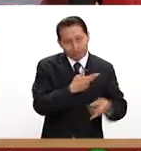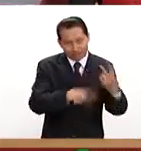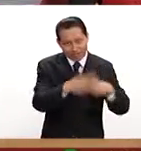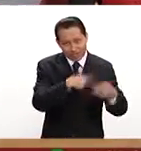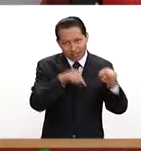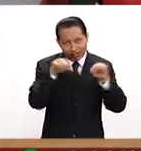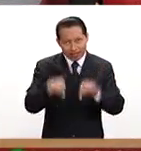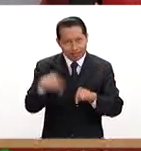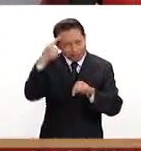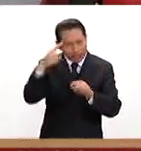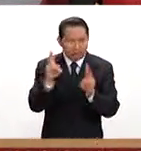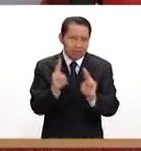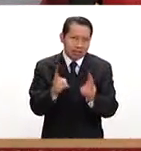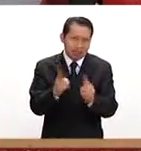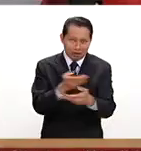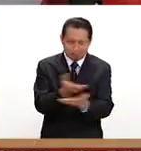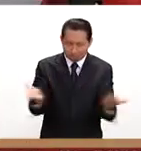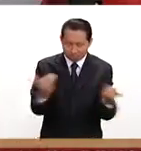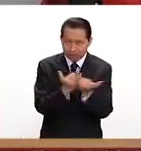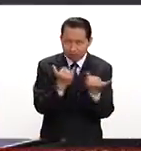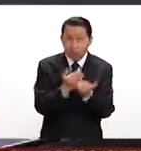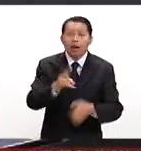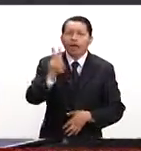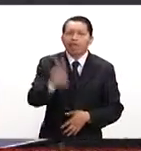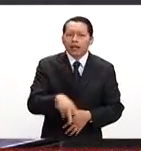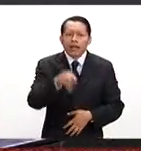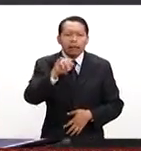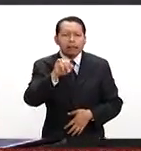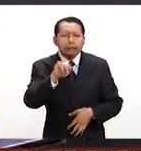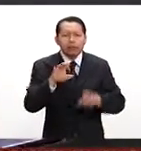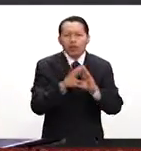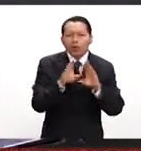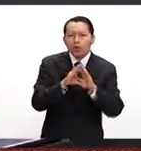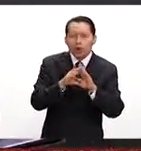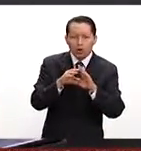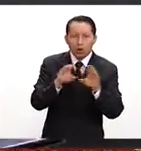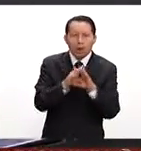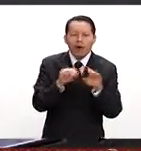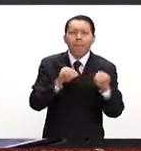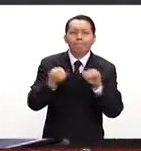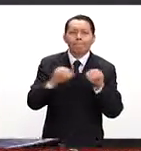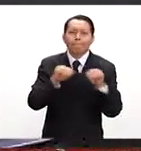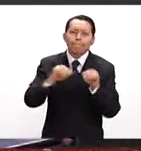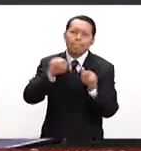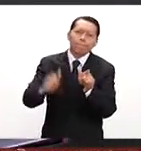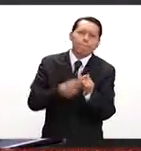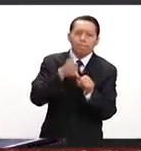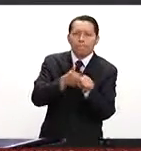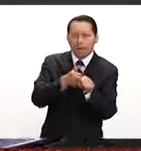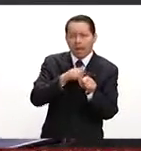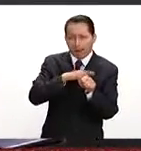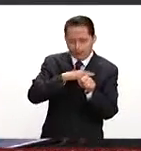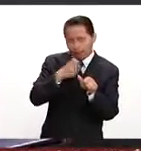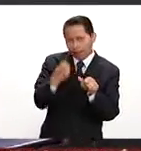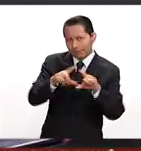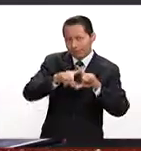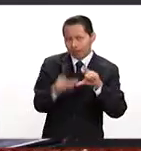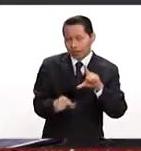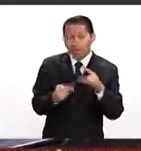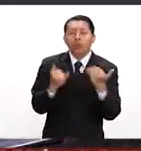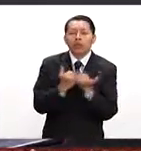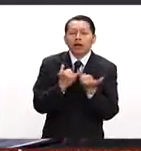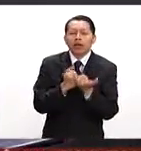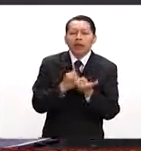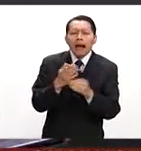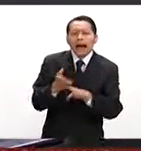ustedes. La verdad es que sí, es el motor finalmente de nuestro país y nos dimos a la tarea de hacer un estudio que